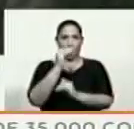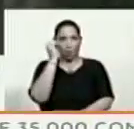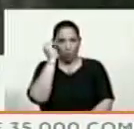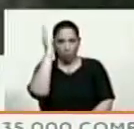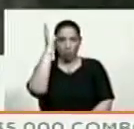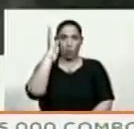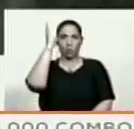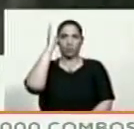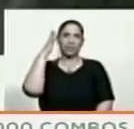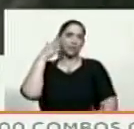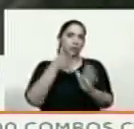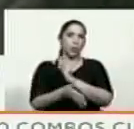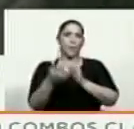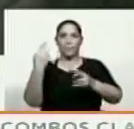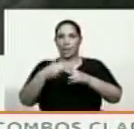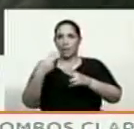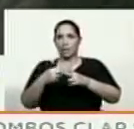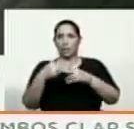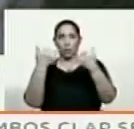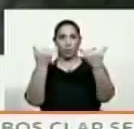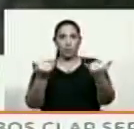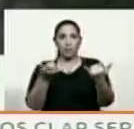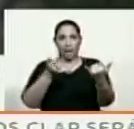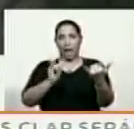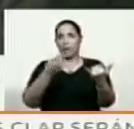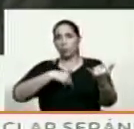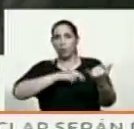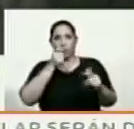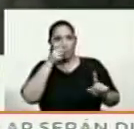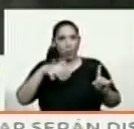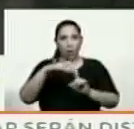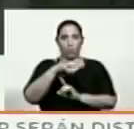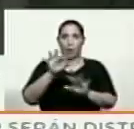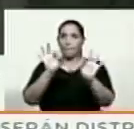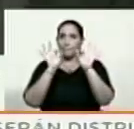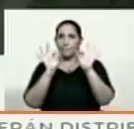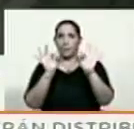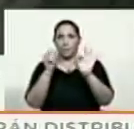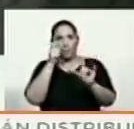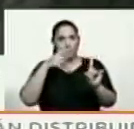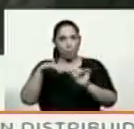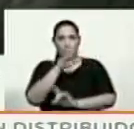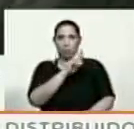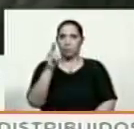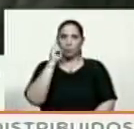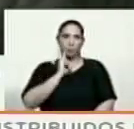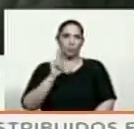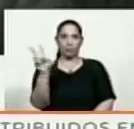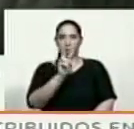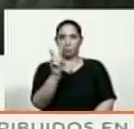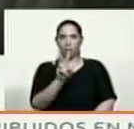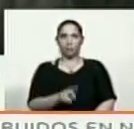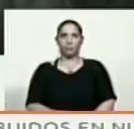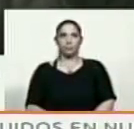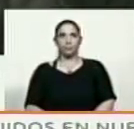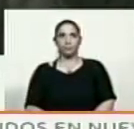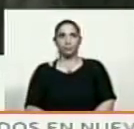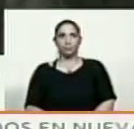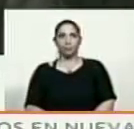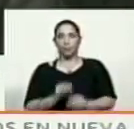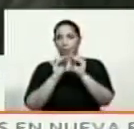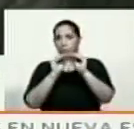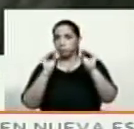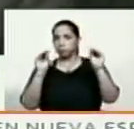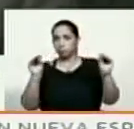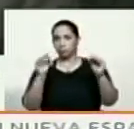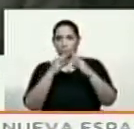de los peligros que actualmente enfrentan nuestros pueblos y en especial el pueblo de la República Bolivariana de Venezuela. Hacemos un llamado a